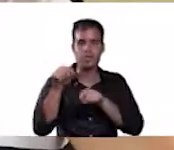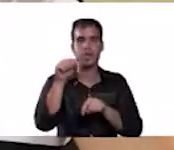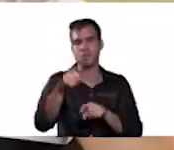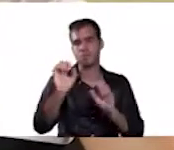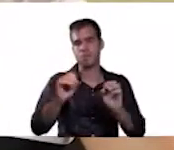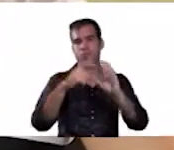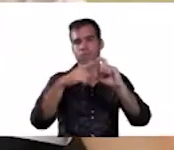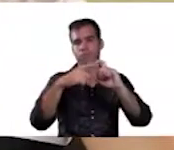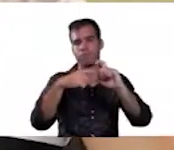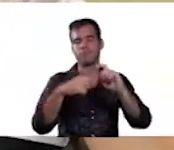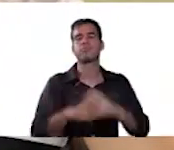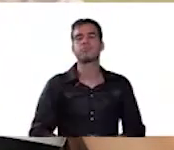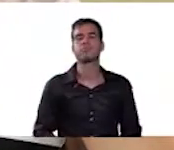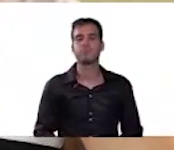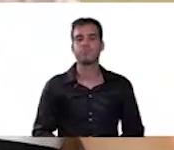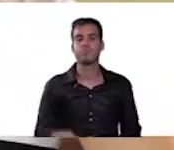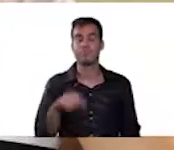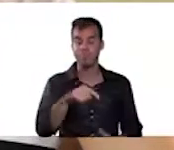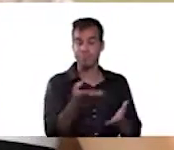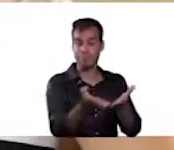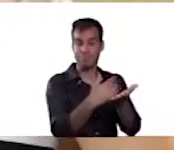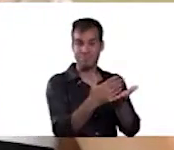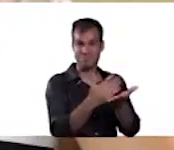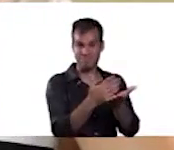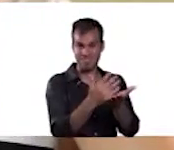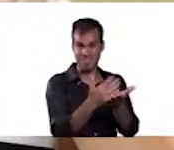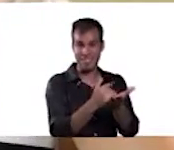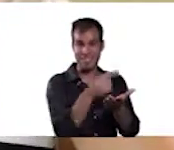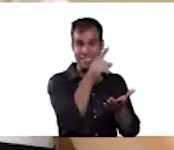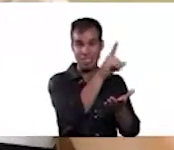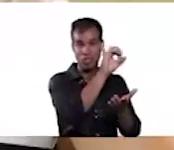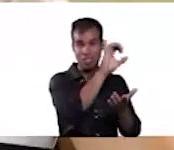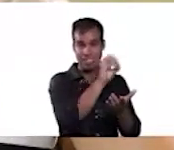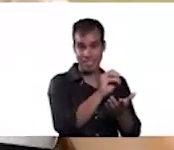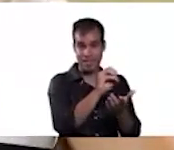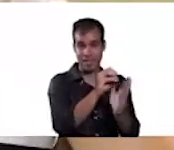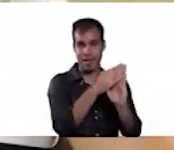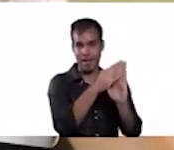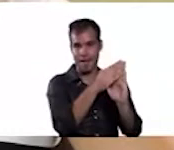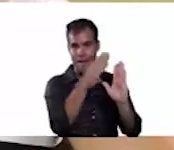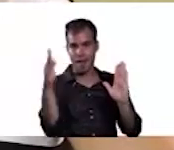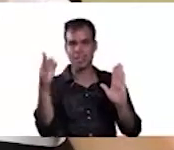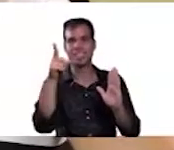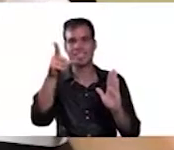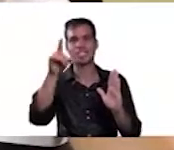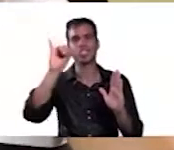contenido. Está en las páginas de la 162 a la